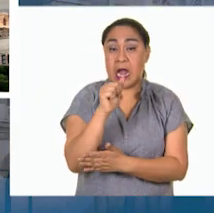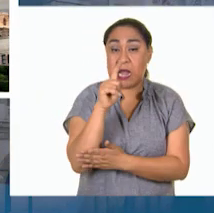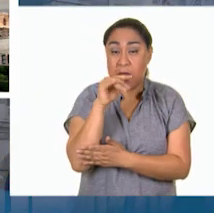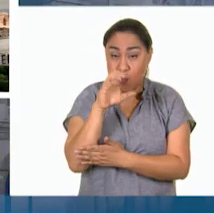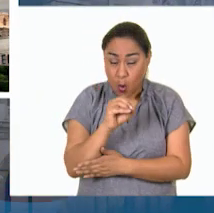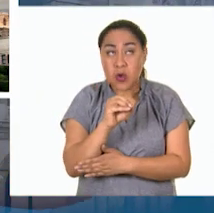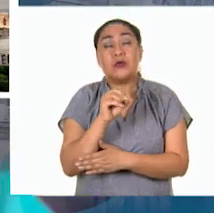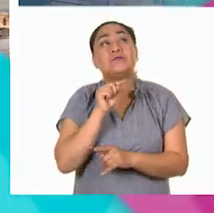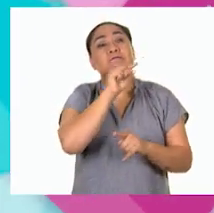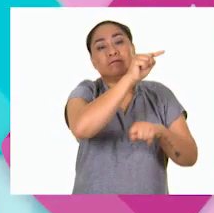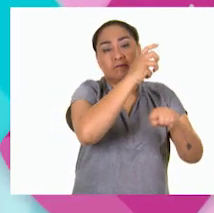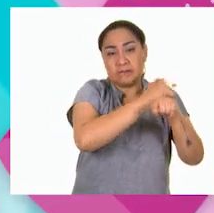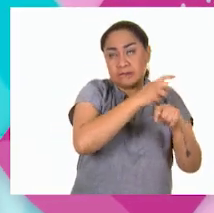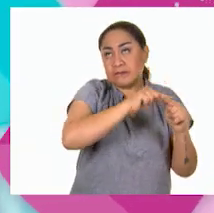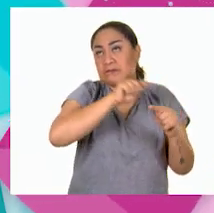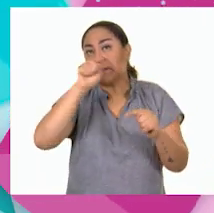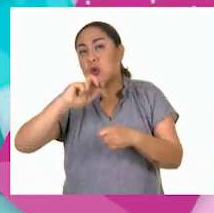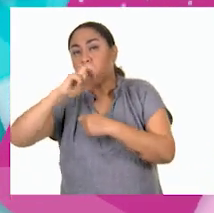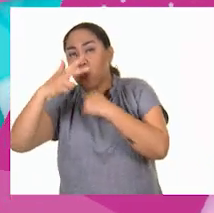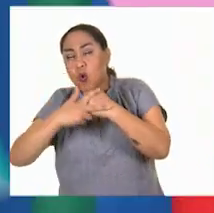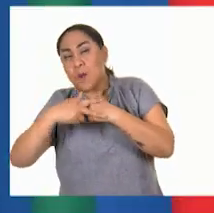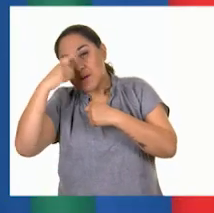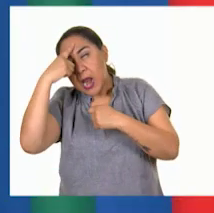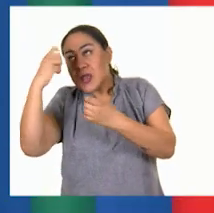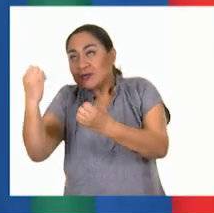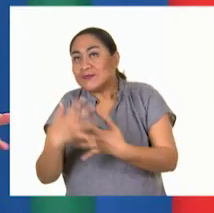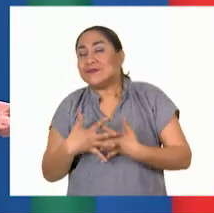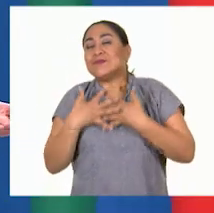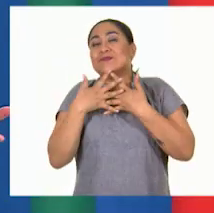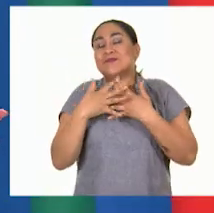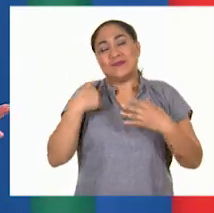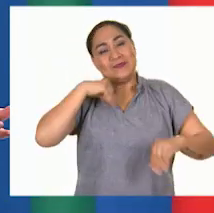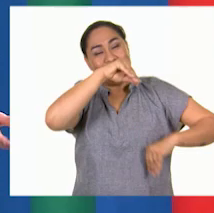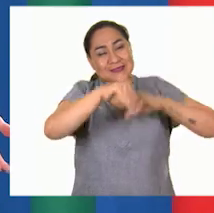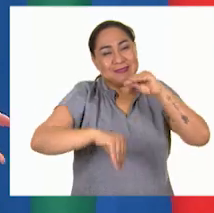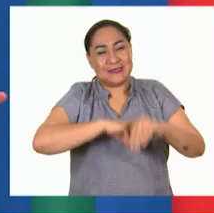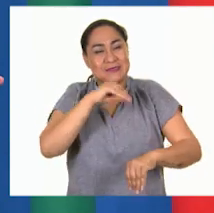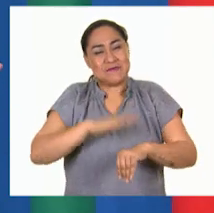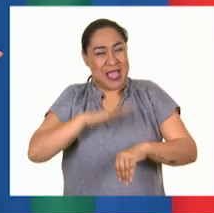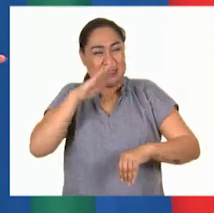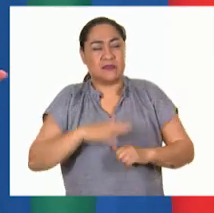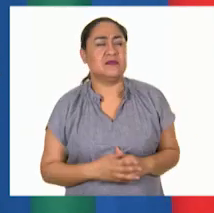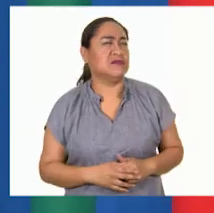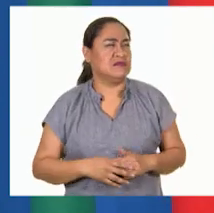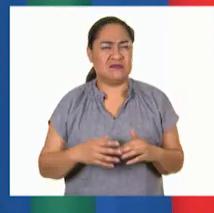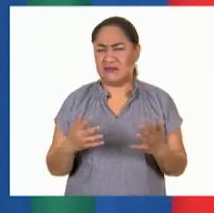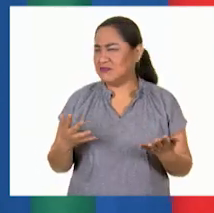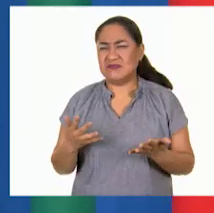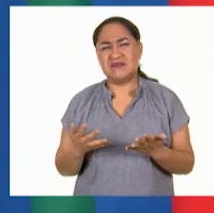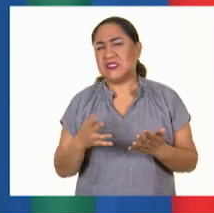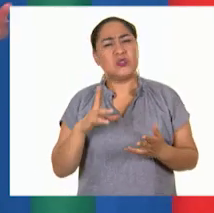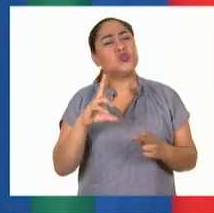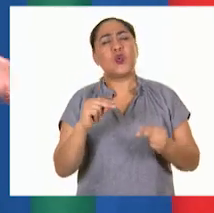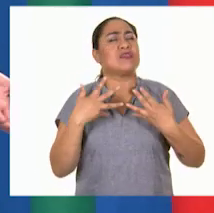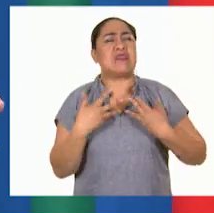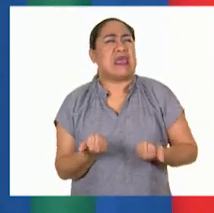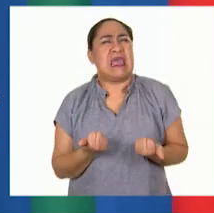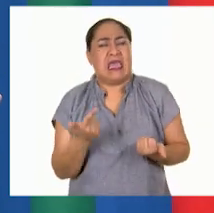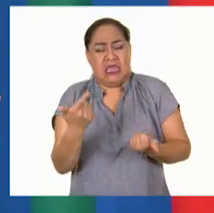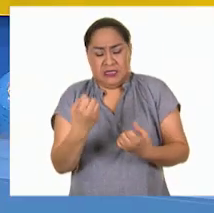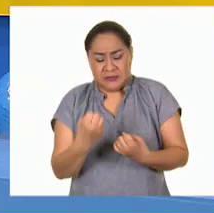con la intención de inspirarse para su diseño. No entiendo. ¿Cómo para inspirarse de